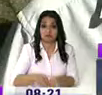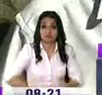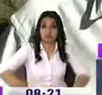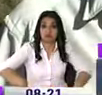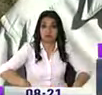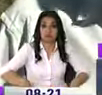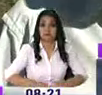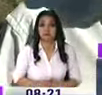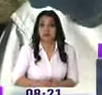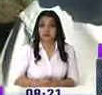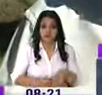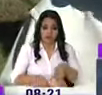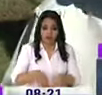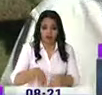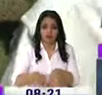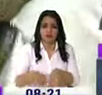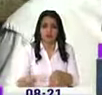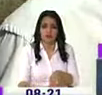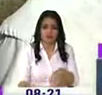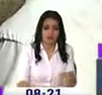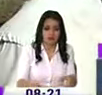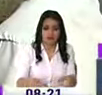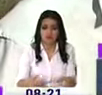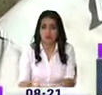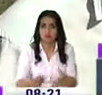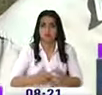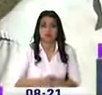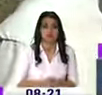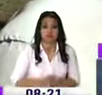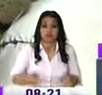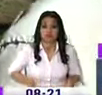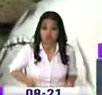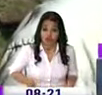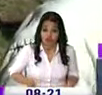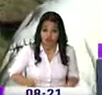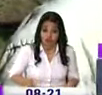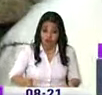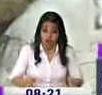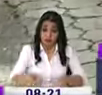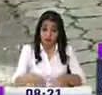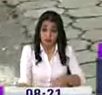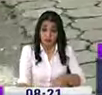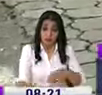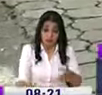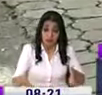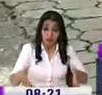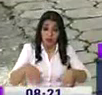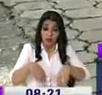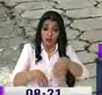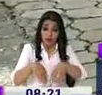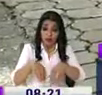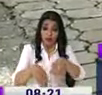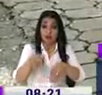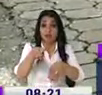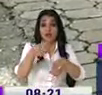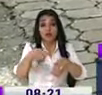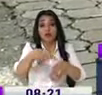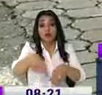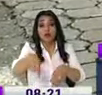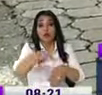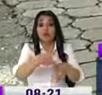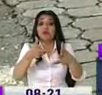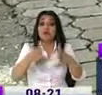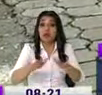El adoquín se está levantando. Aquí de todo este lado está levantado el adoquín. Allá ya se ha hecho hueco, no